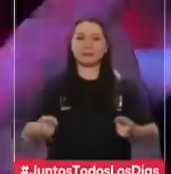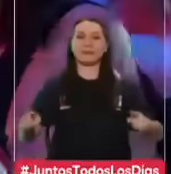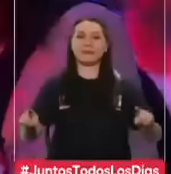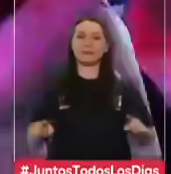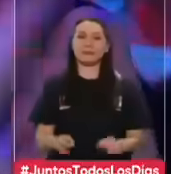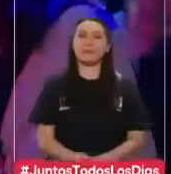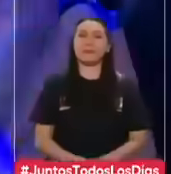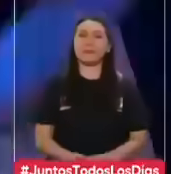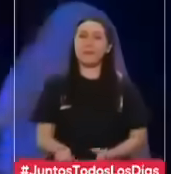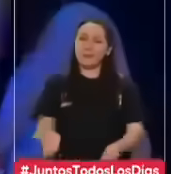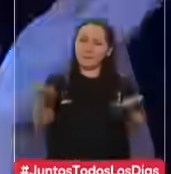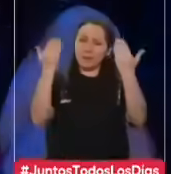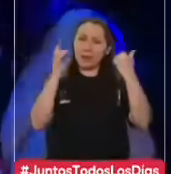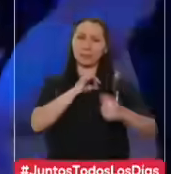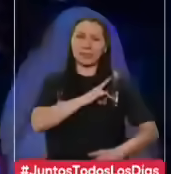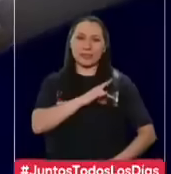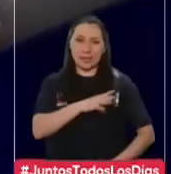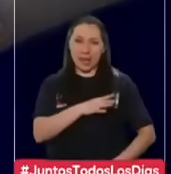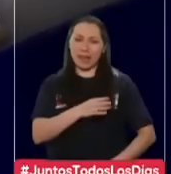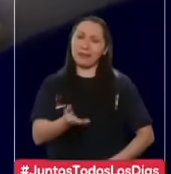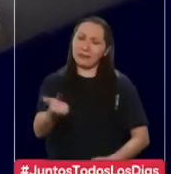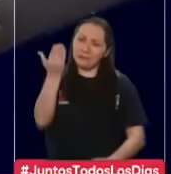lograr. ¡Vamos, chileno!